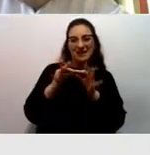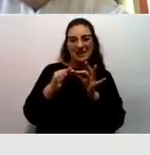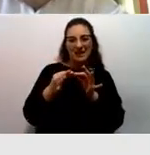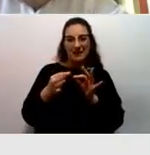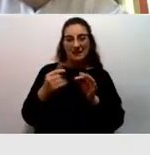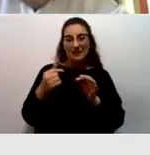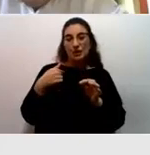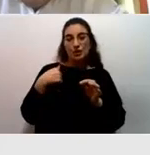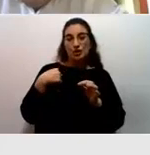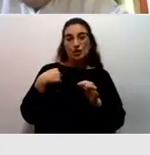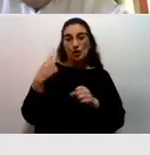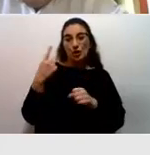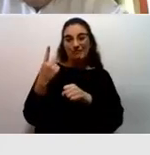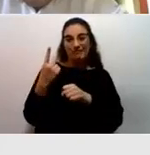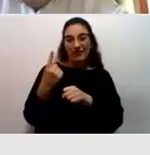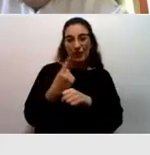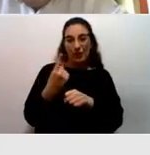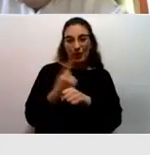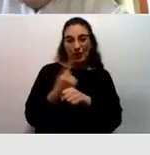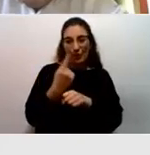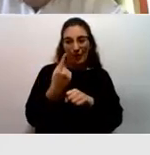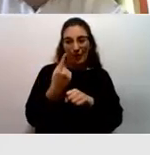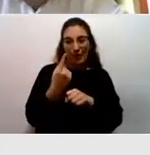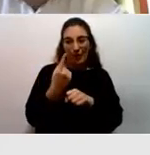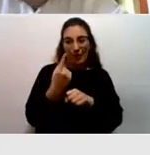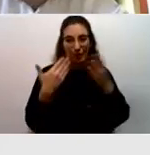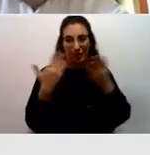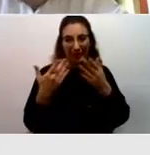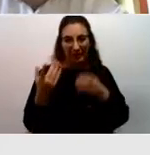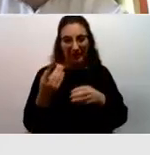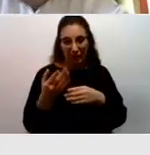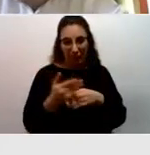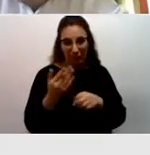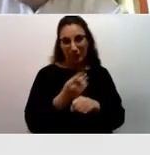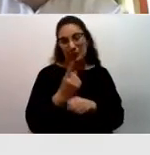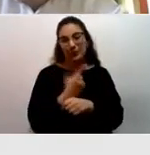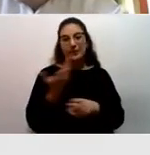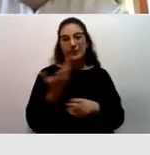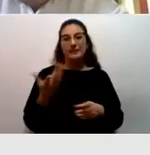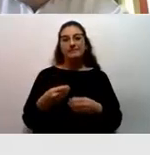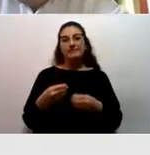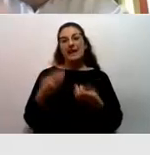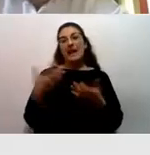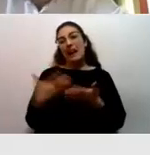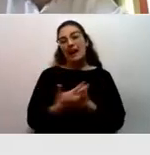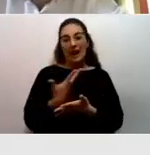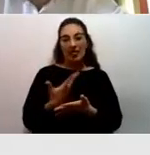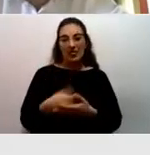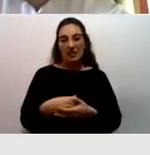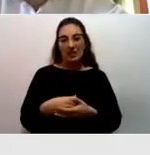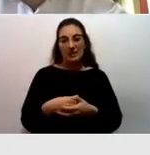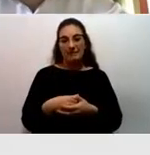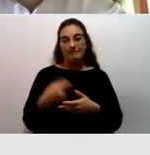yo no tengo la barra como para poder compartir Qué pena Bueno Lamentablemente no voy a poder